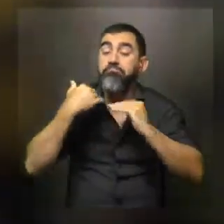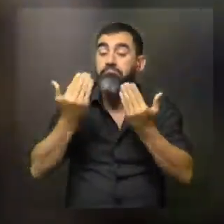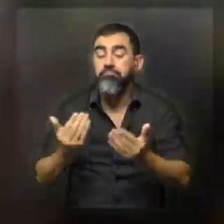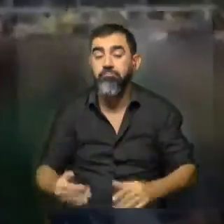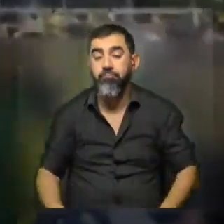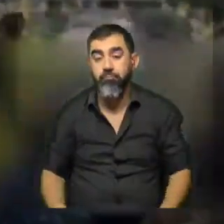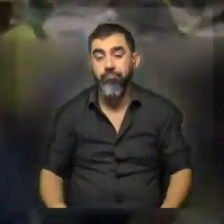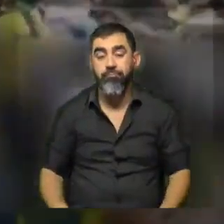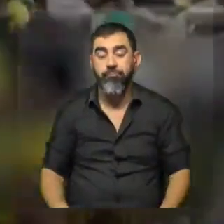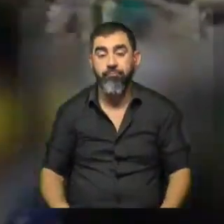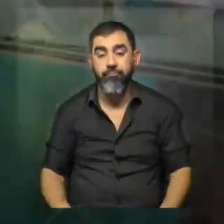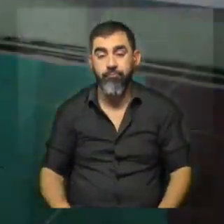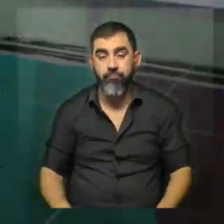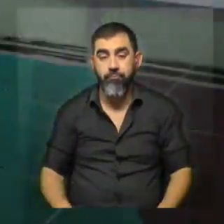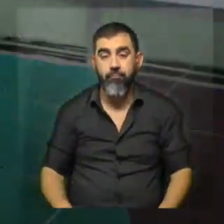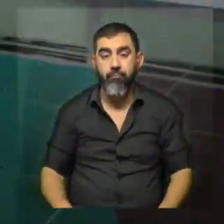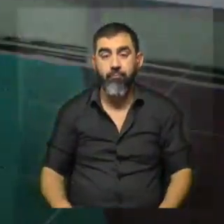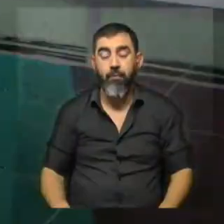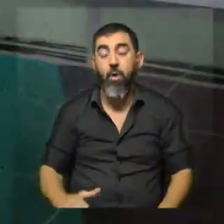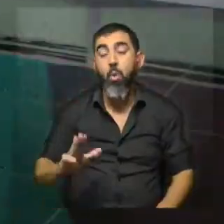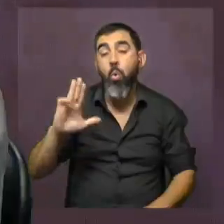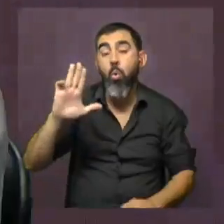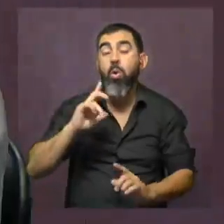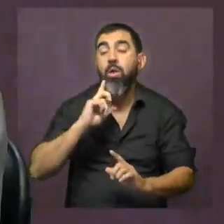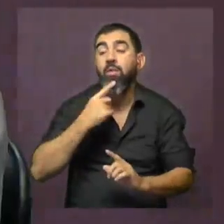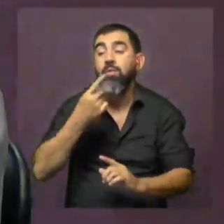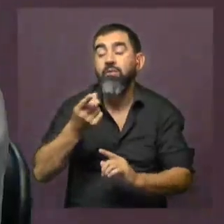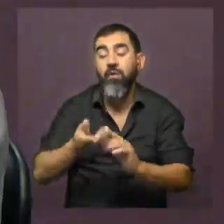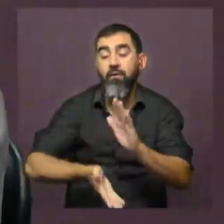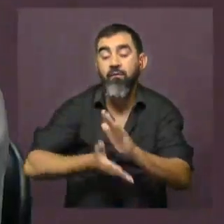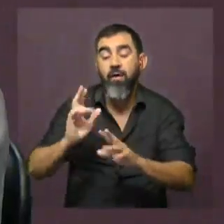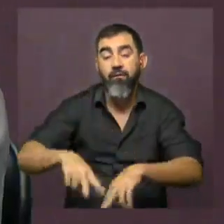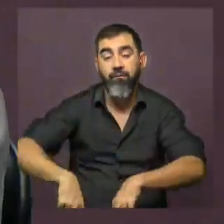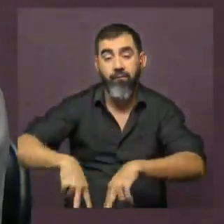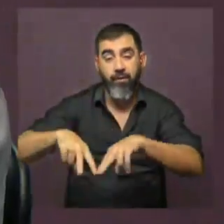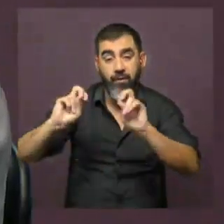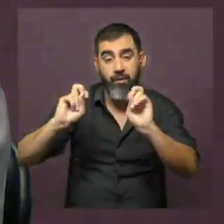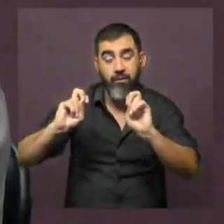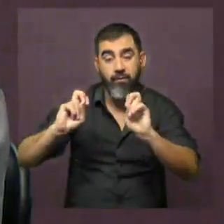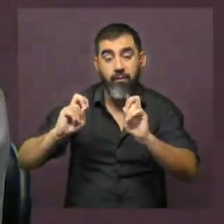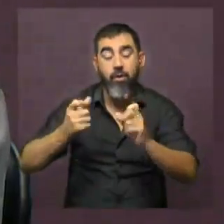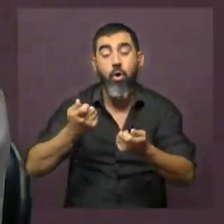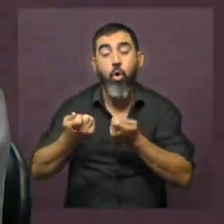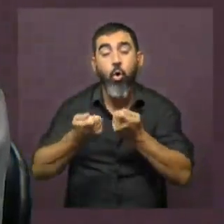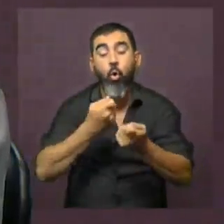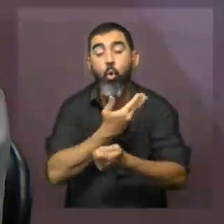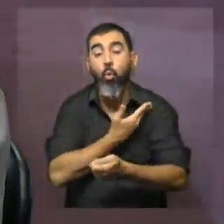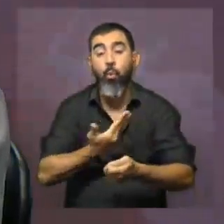presidente Luis Ignacio Lula da Silva, que se va a investigar. El gobernador